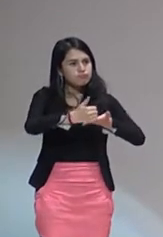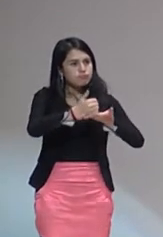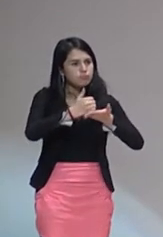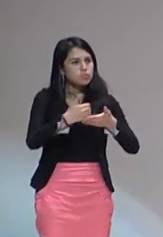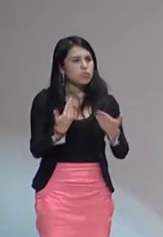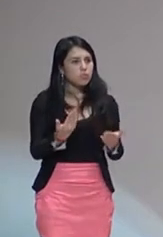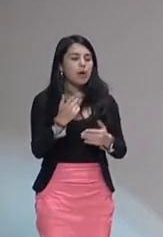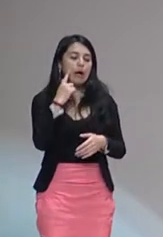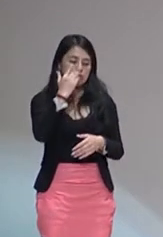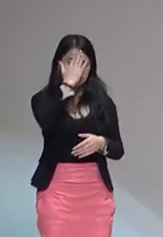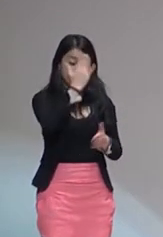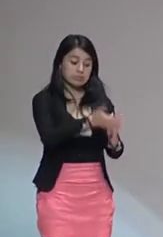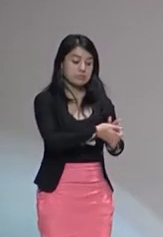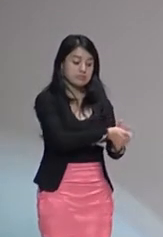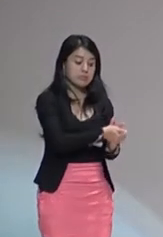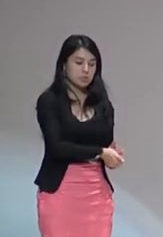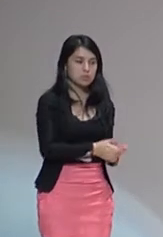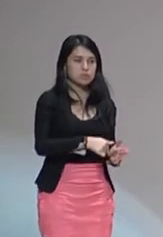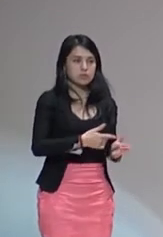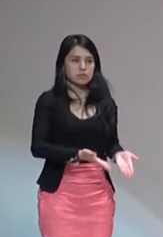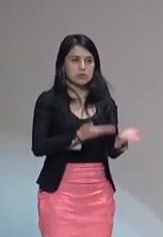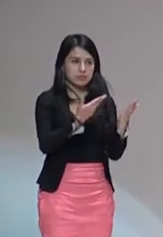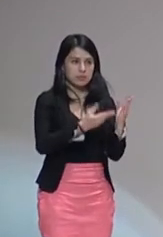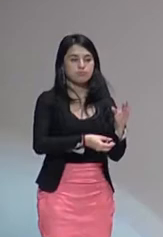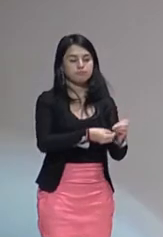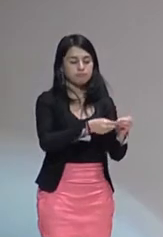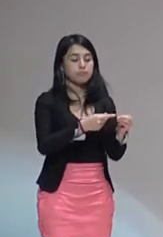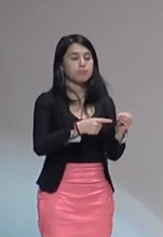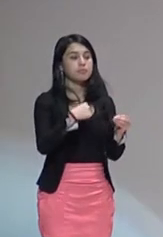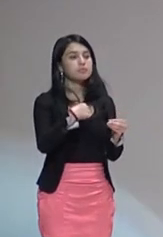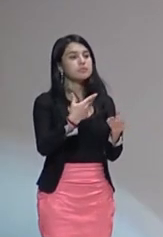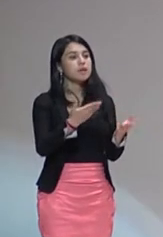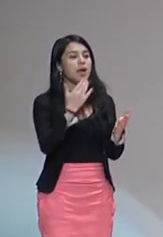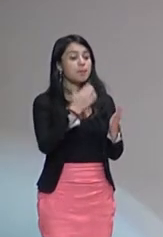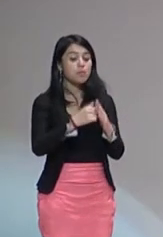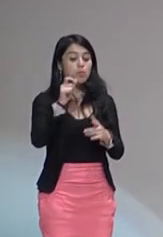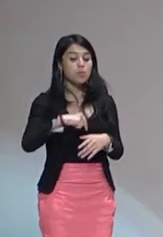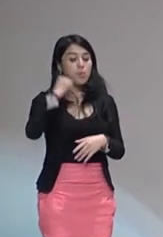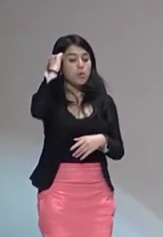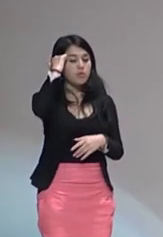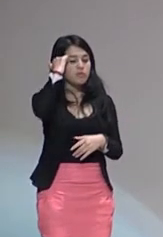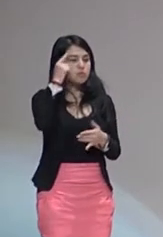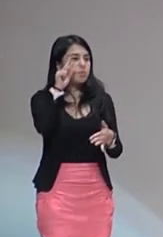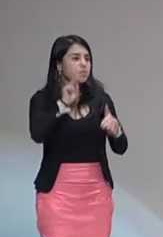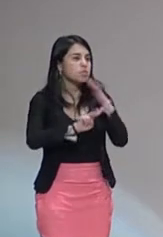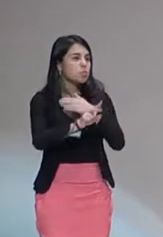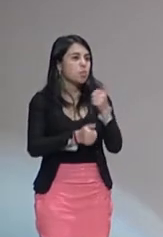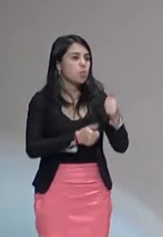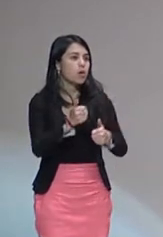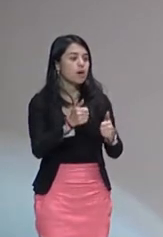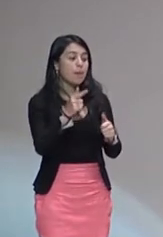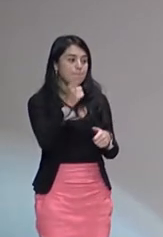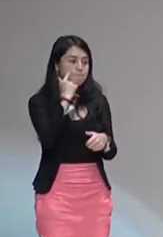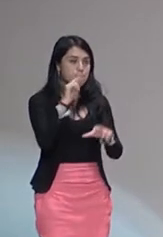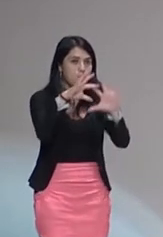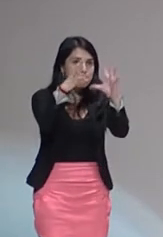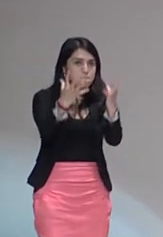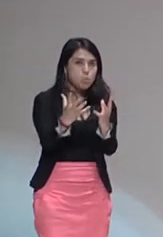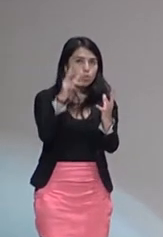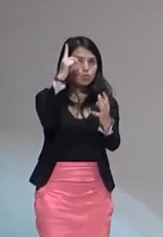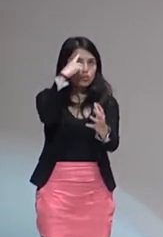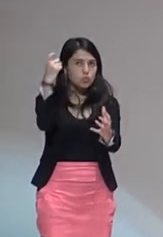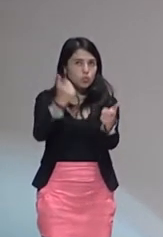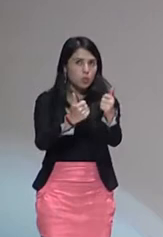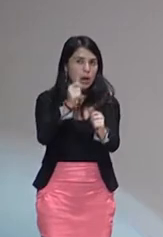métodos ayudan, pero también ayuda la concepción que tenga el maestro del mundo que quiere